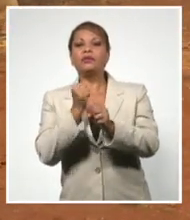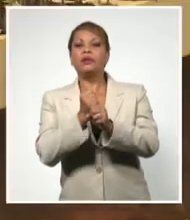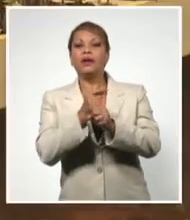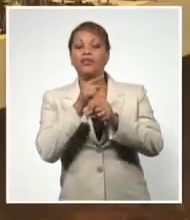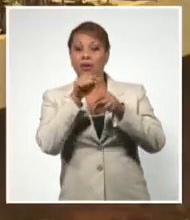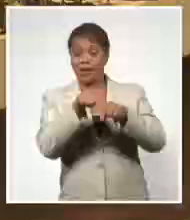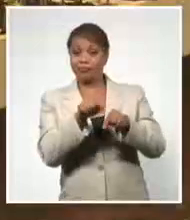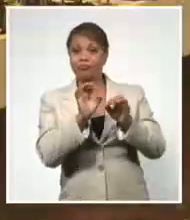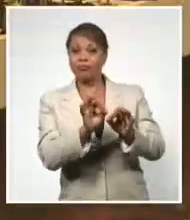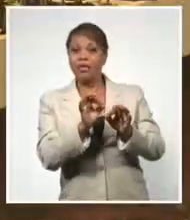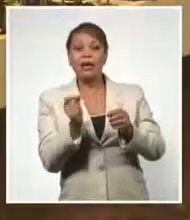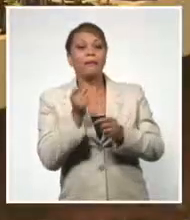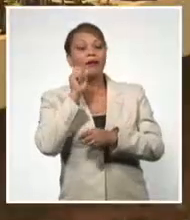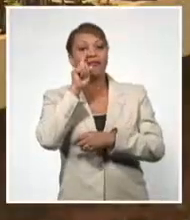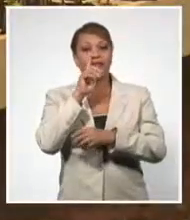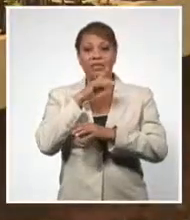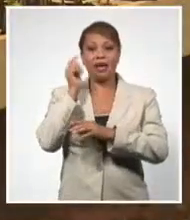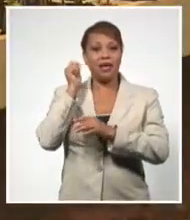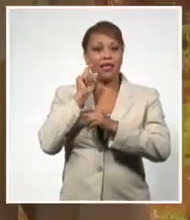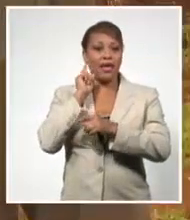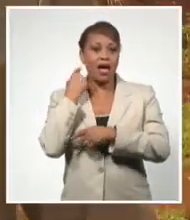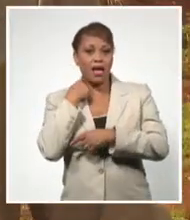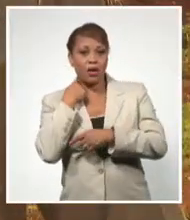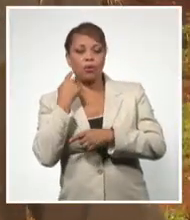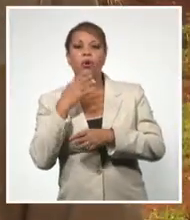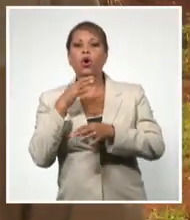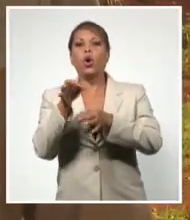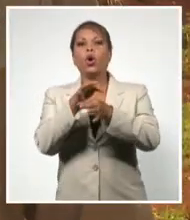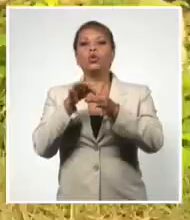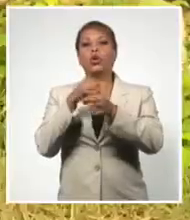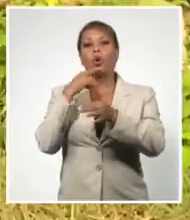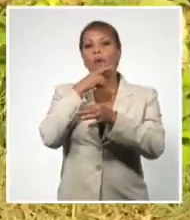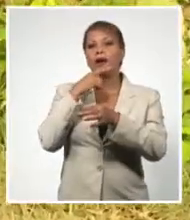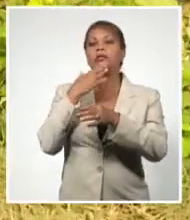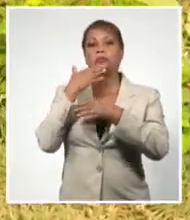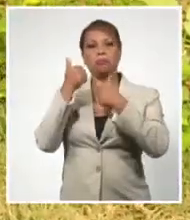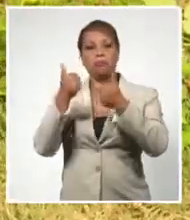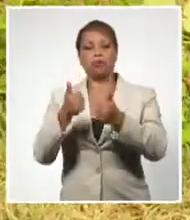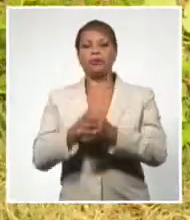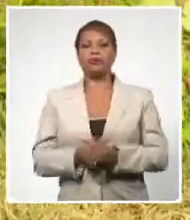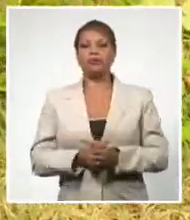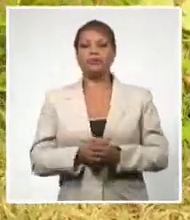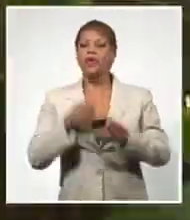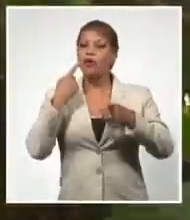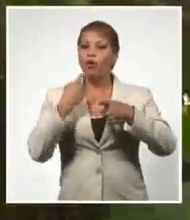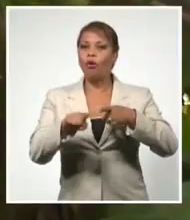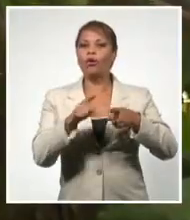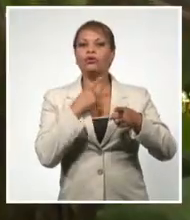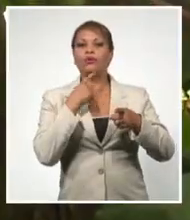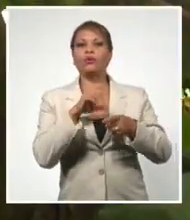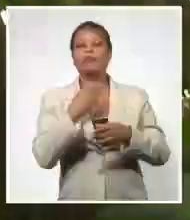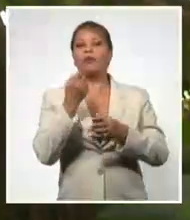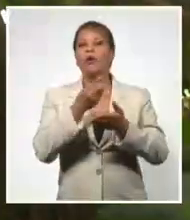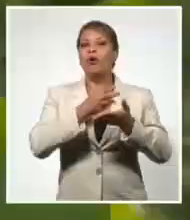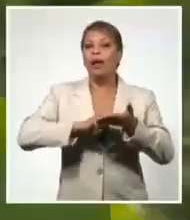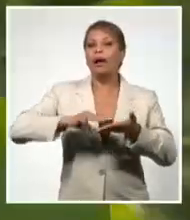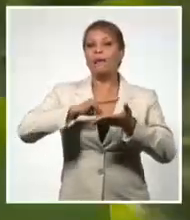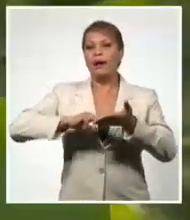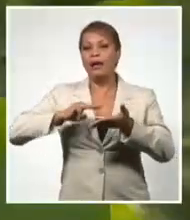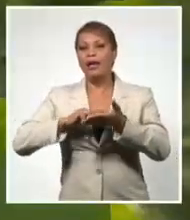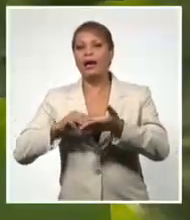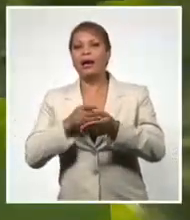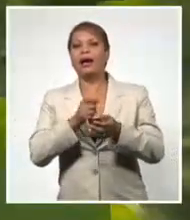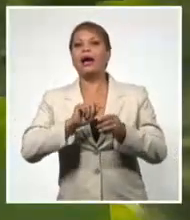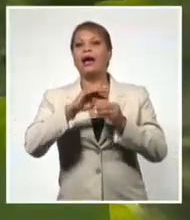este tiempo para que para el fin de año ya ese tomate esté en cosecha, ¿me entiendes? Otros cultivos como la malanga y el plátano se acopian